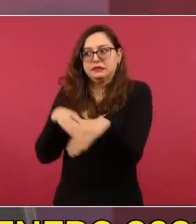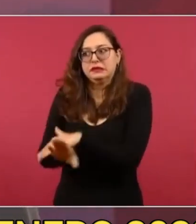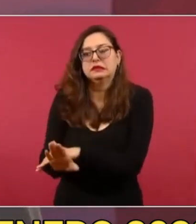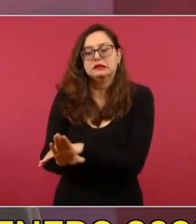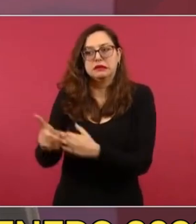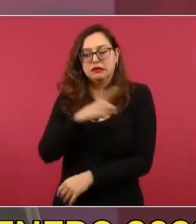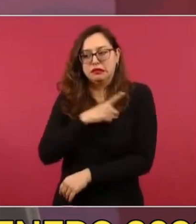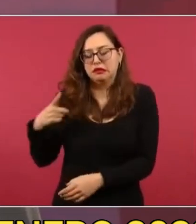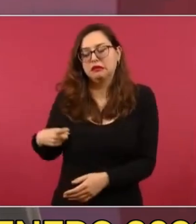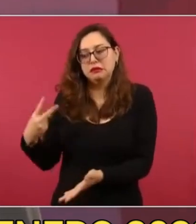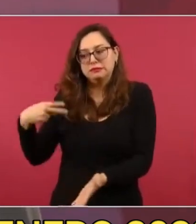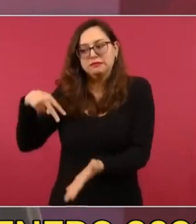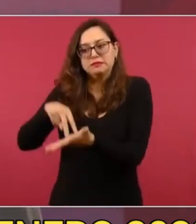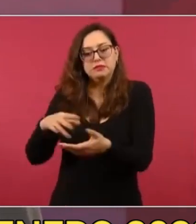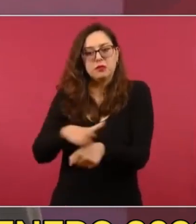miedo.